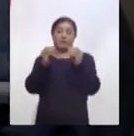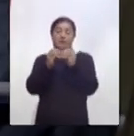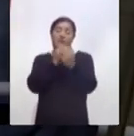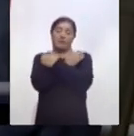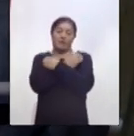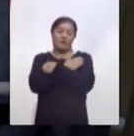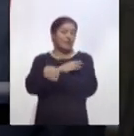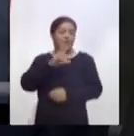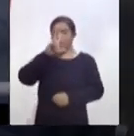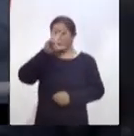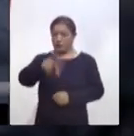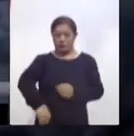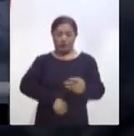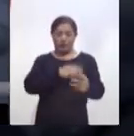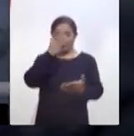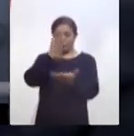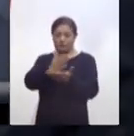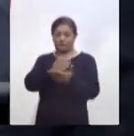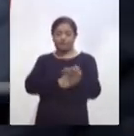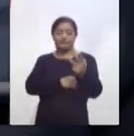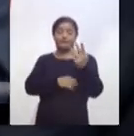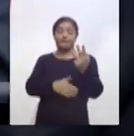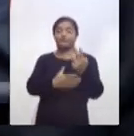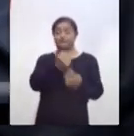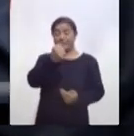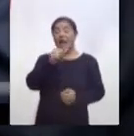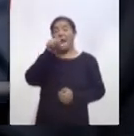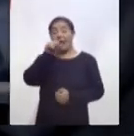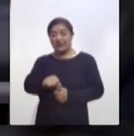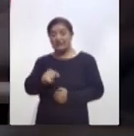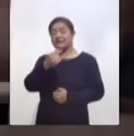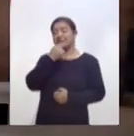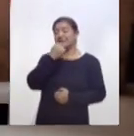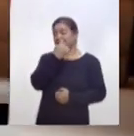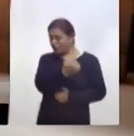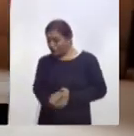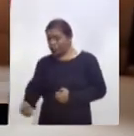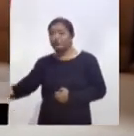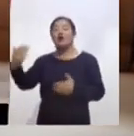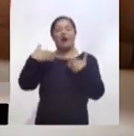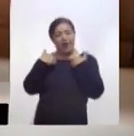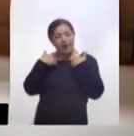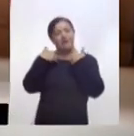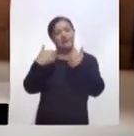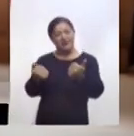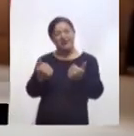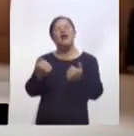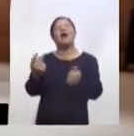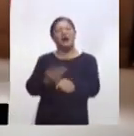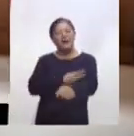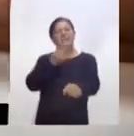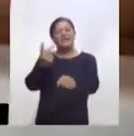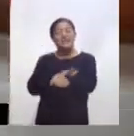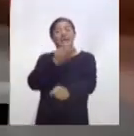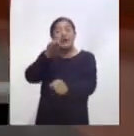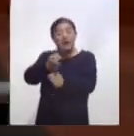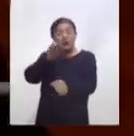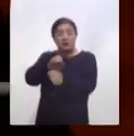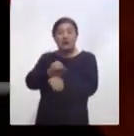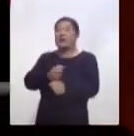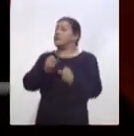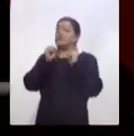o abrazo. Con estas breves sugerencias, nuestros pequeños comprenderán la situación por la que estamos pasando y, sin